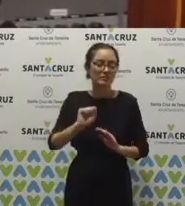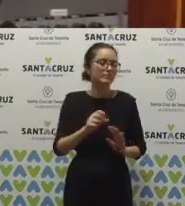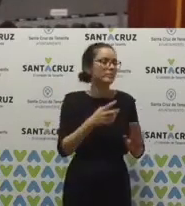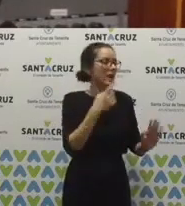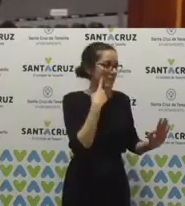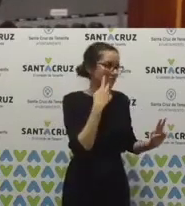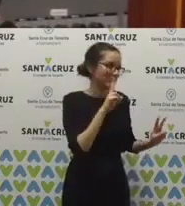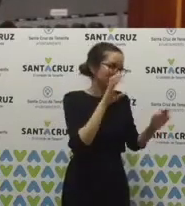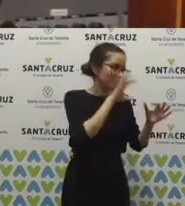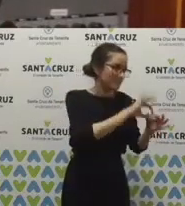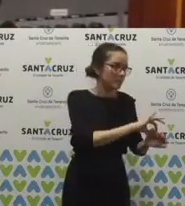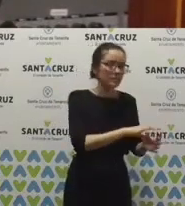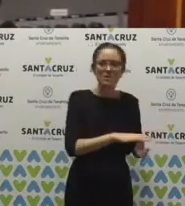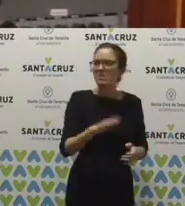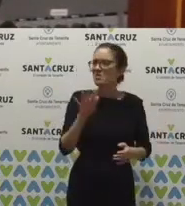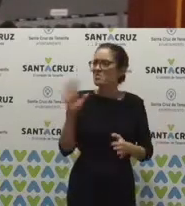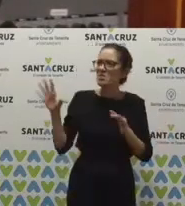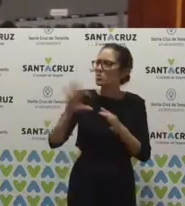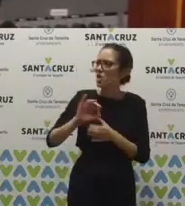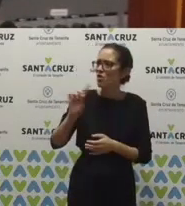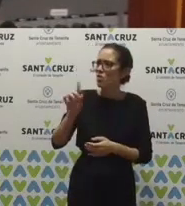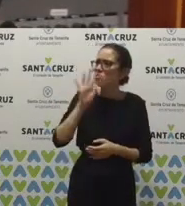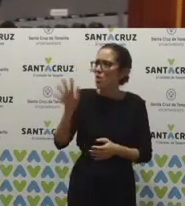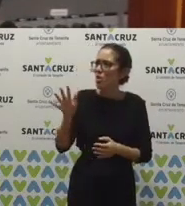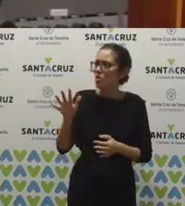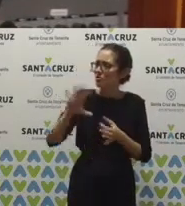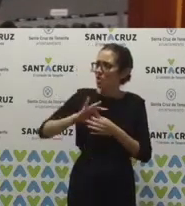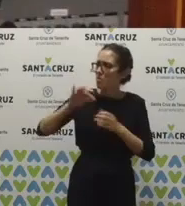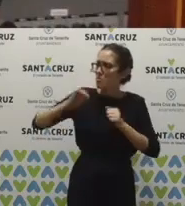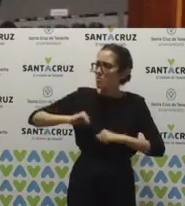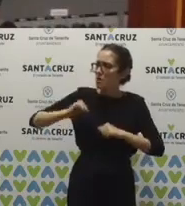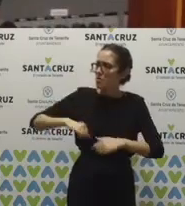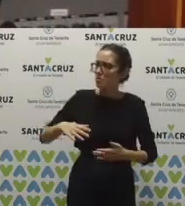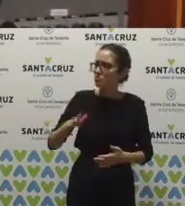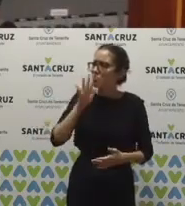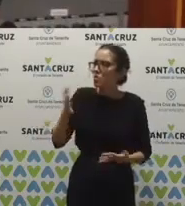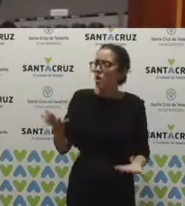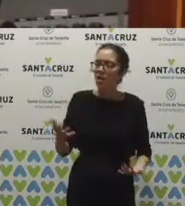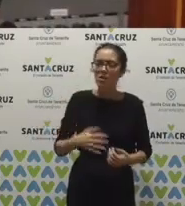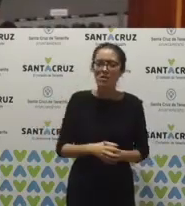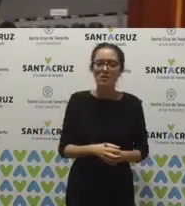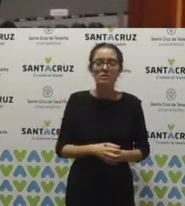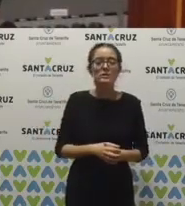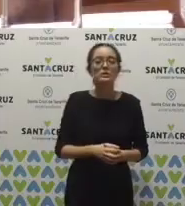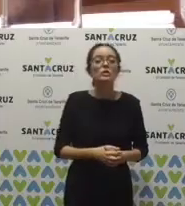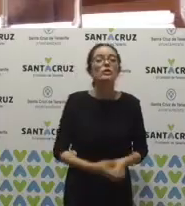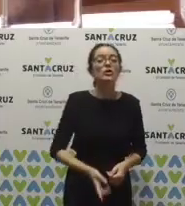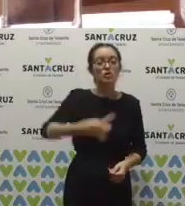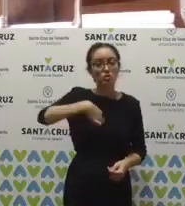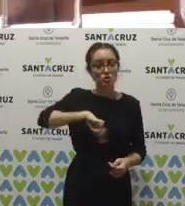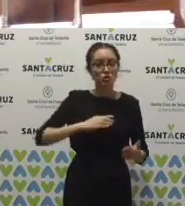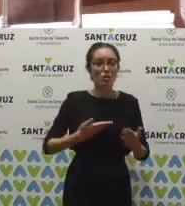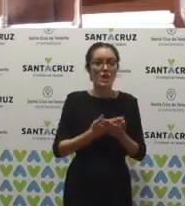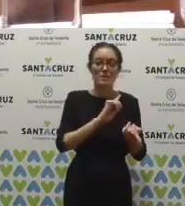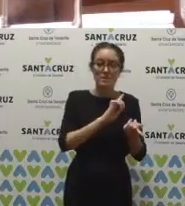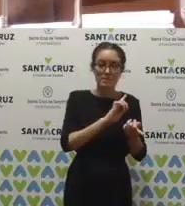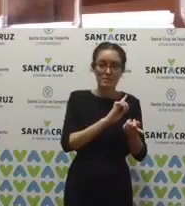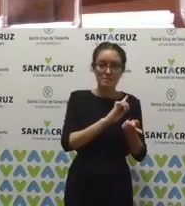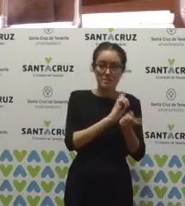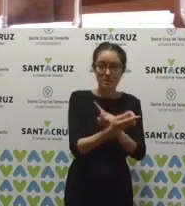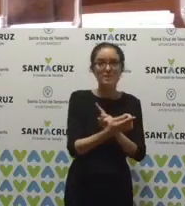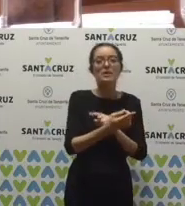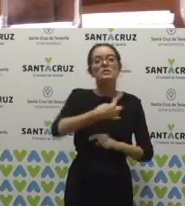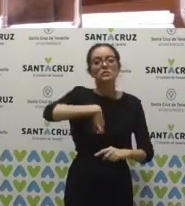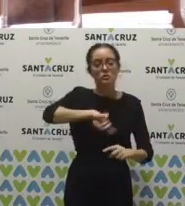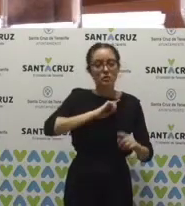dónde vamos a ver porque no está vinculado con la política de mayores cuál es el motivo como no estamos procediendo a la enmienda vamos a seguir y luego